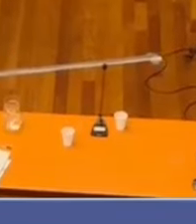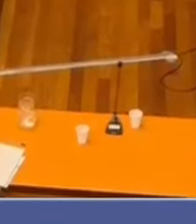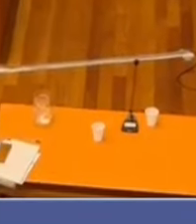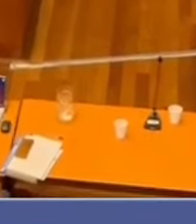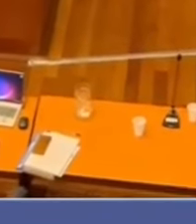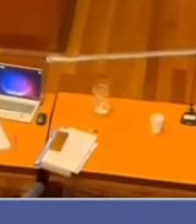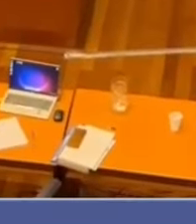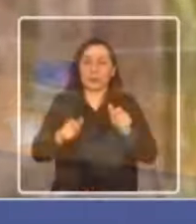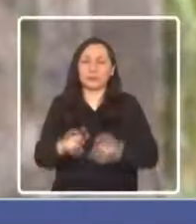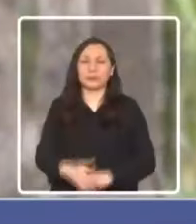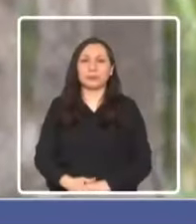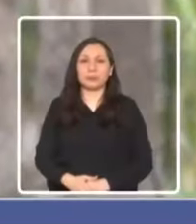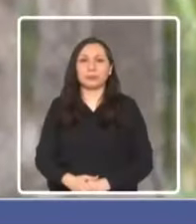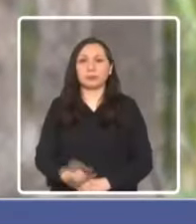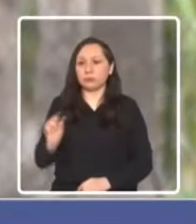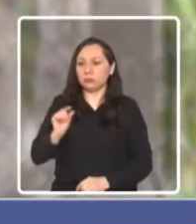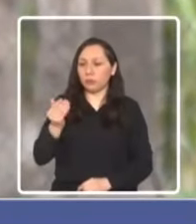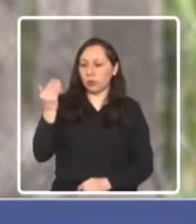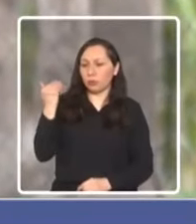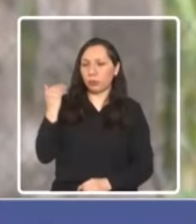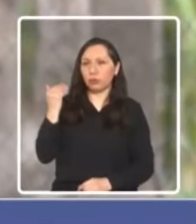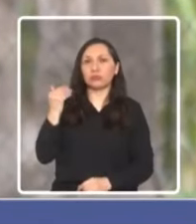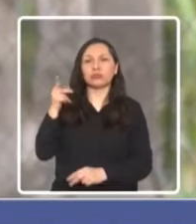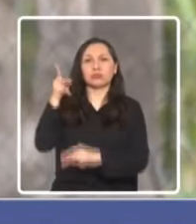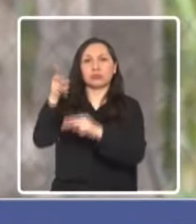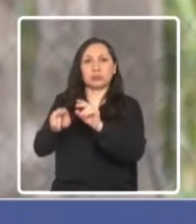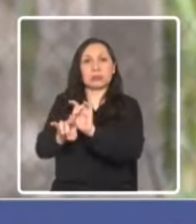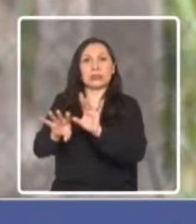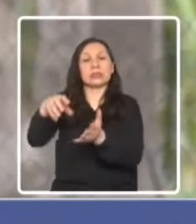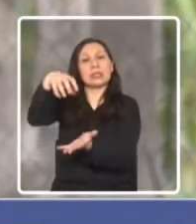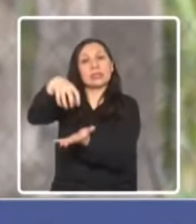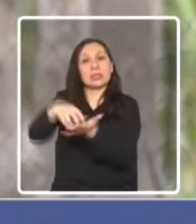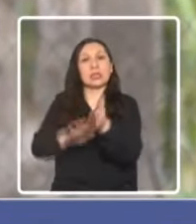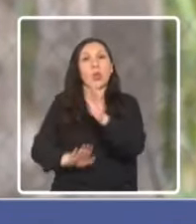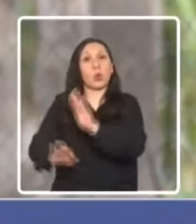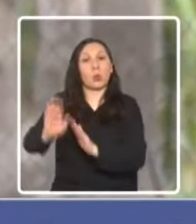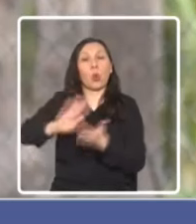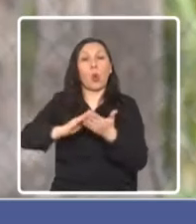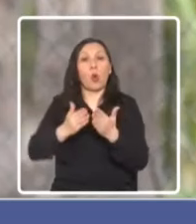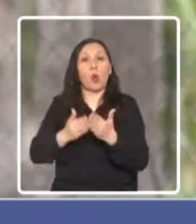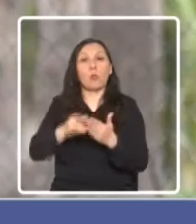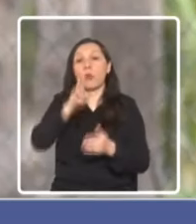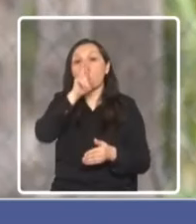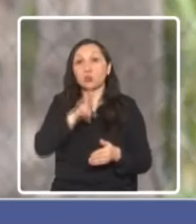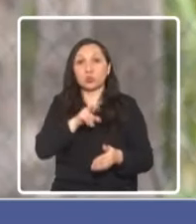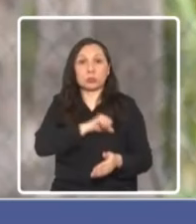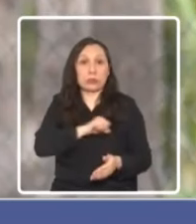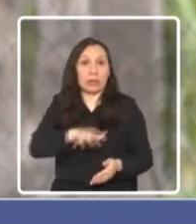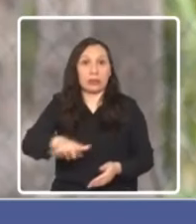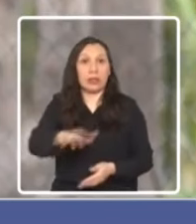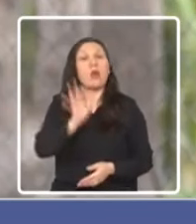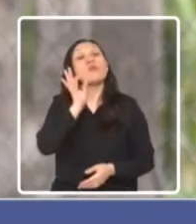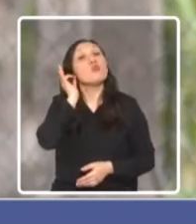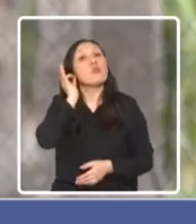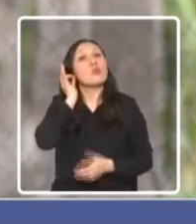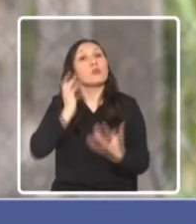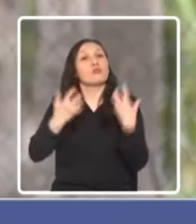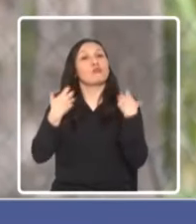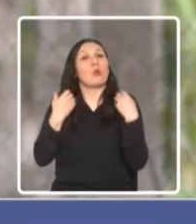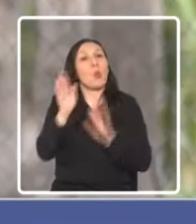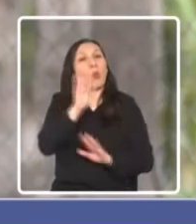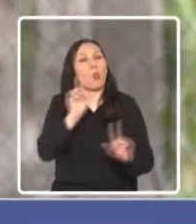las personas. Hace poco estábamos inaugurando centros de cuidado comunitarios también en el sector sur de Santiago para las mujeres